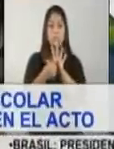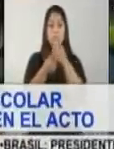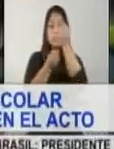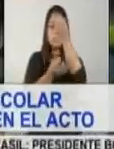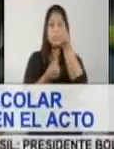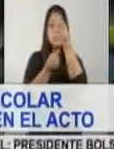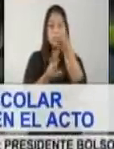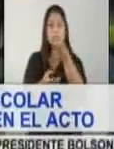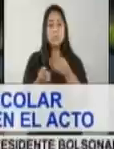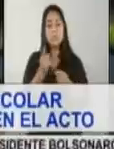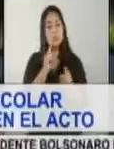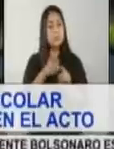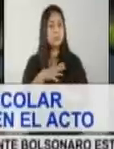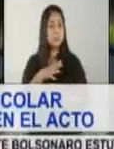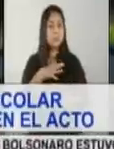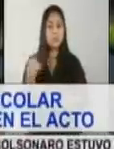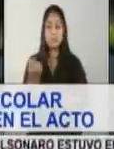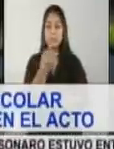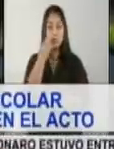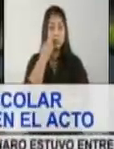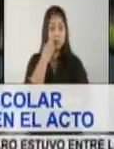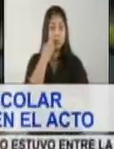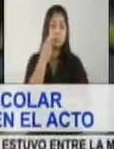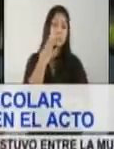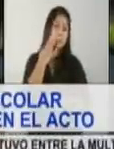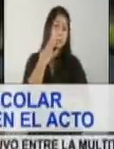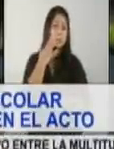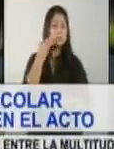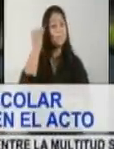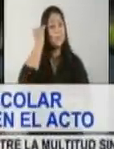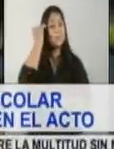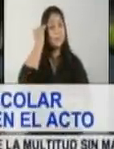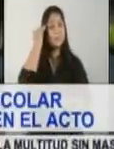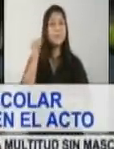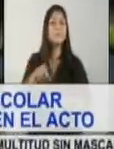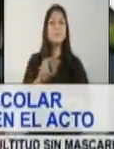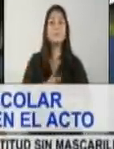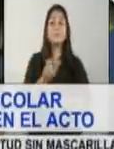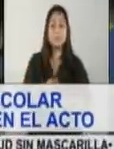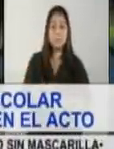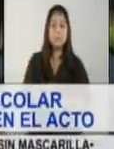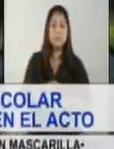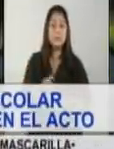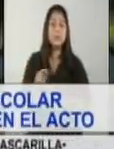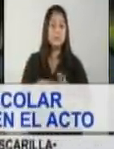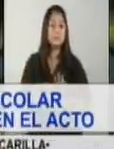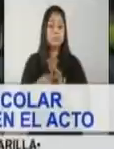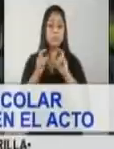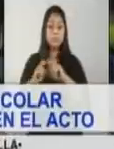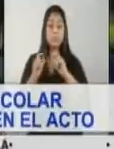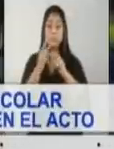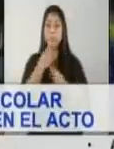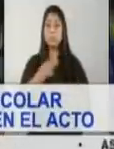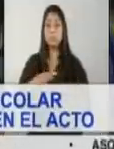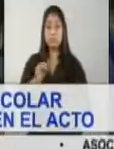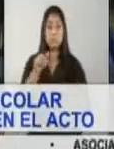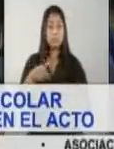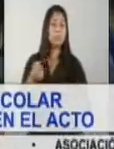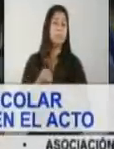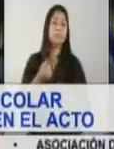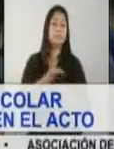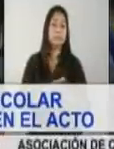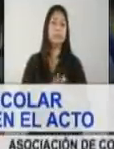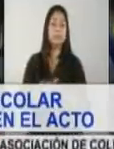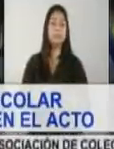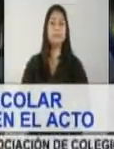mensaje en donde pudiéramos tener a todos los padres de familia conscientes de la necesidad de preservar a nuestros hijos ante esta pandemia.